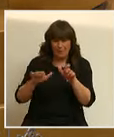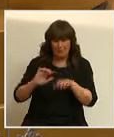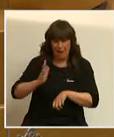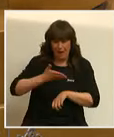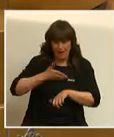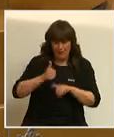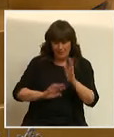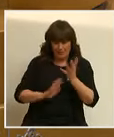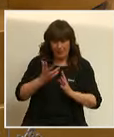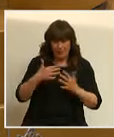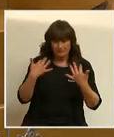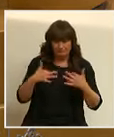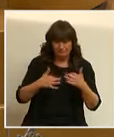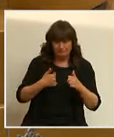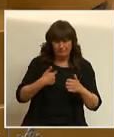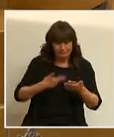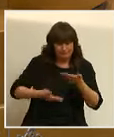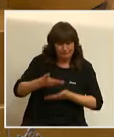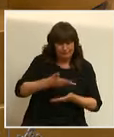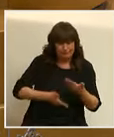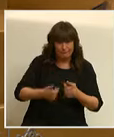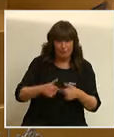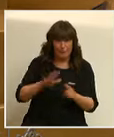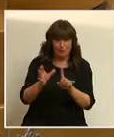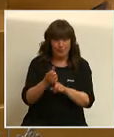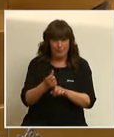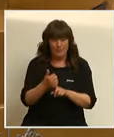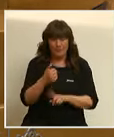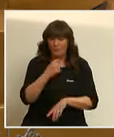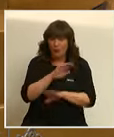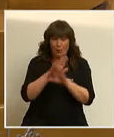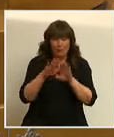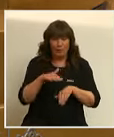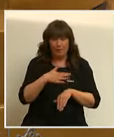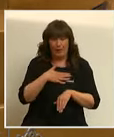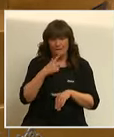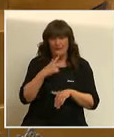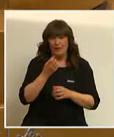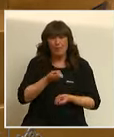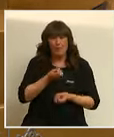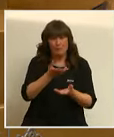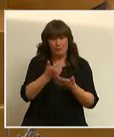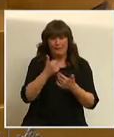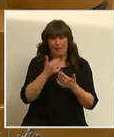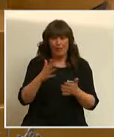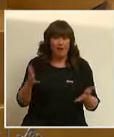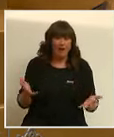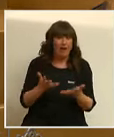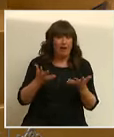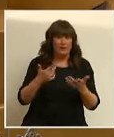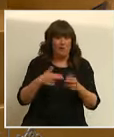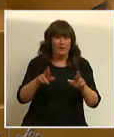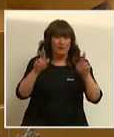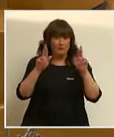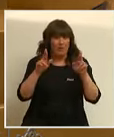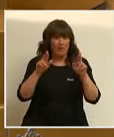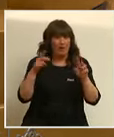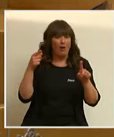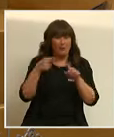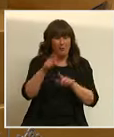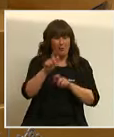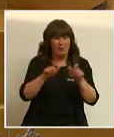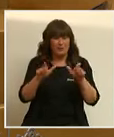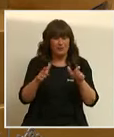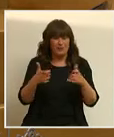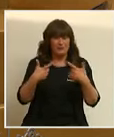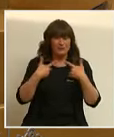incendio. Por último, quisiera mandar un mensaje de ánimo y esperanza para todos los damnificados para que logren recomponer sus vidas y